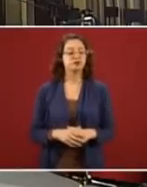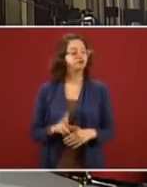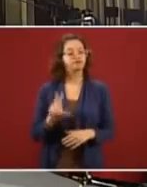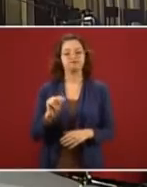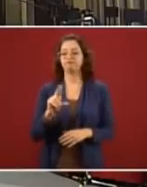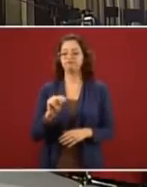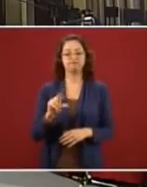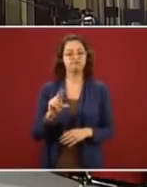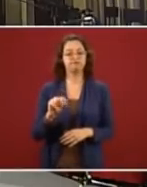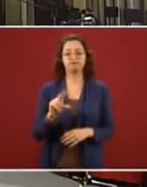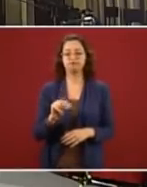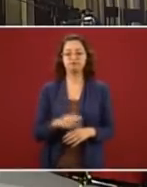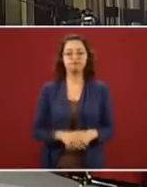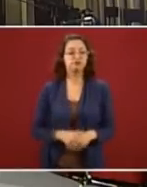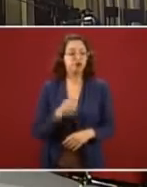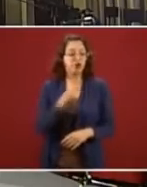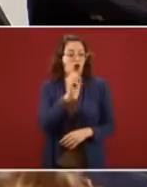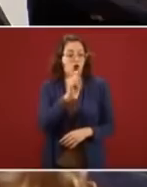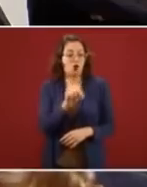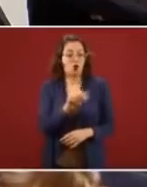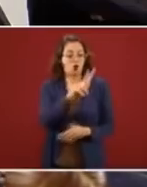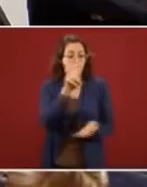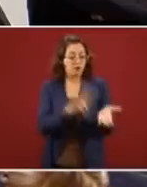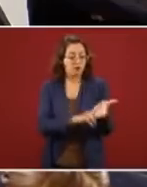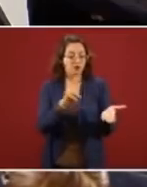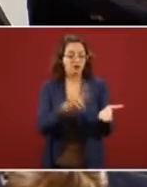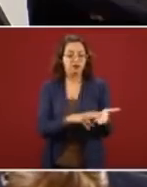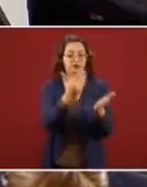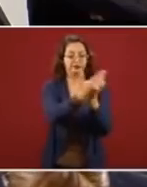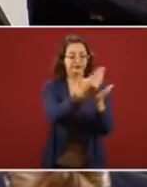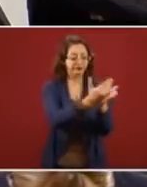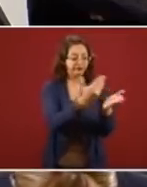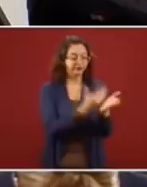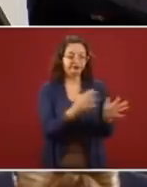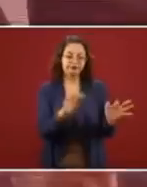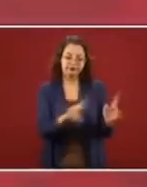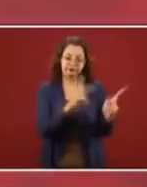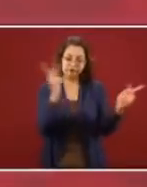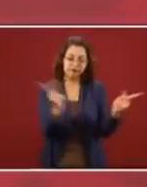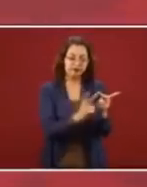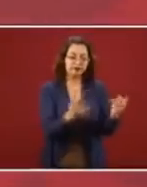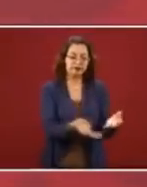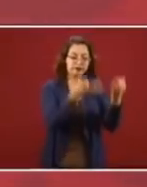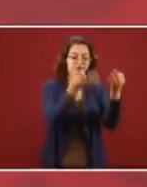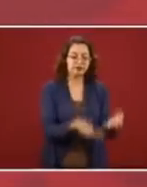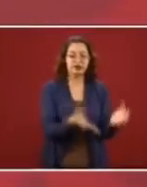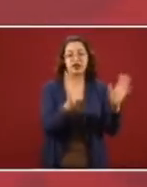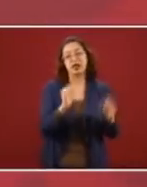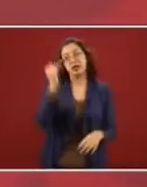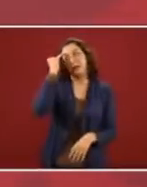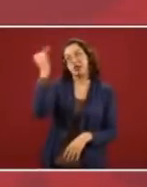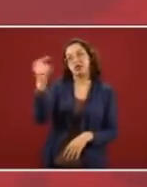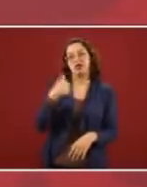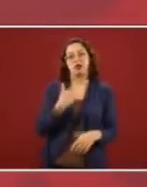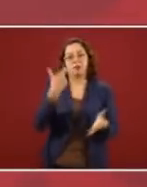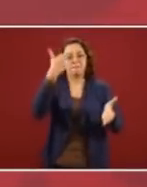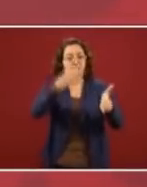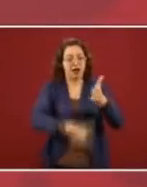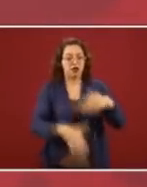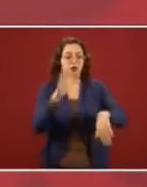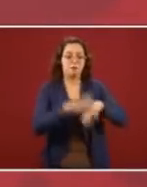No, porque tiene que ser de acuerdo al avalúo. Si no, ¿qué van a decir? No, los conservadores